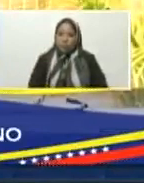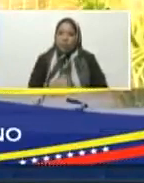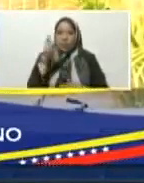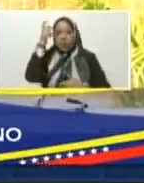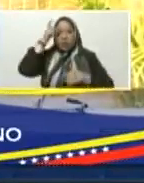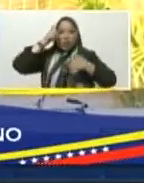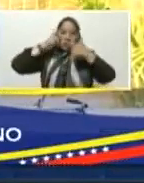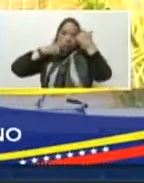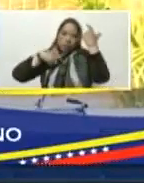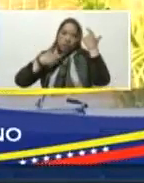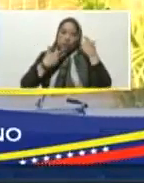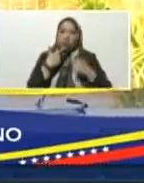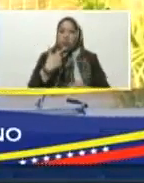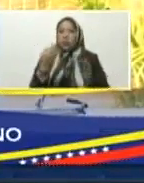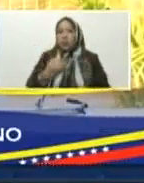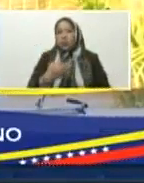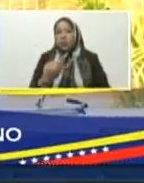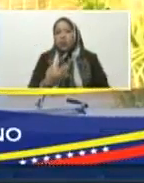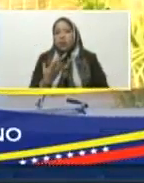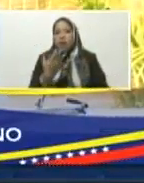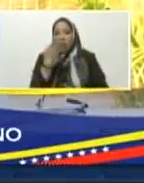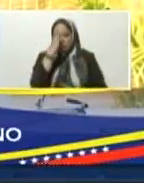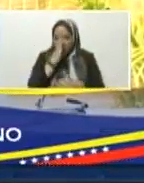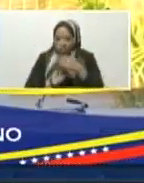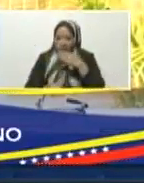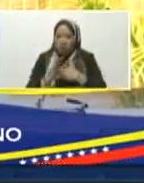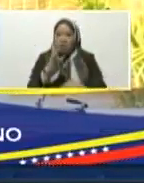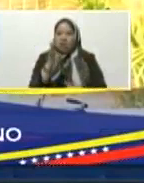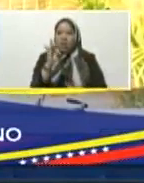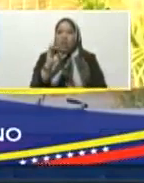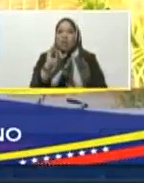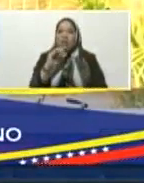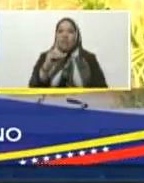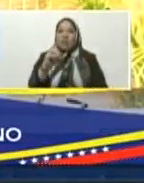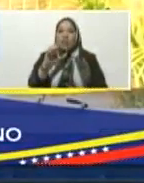Chávez, verdaderamente. Quiero agradecer al grupo Zumbé